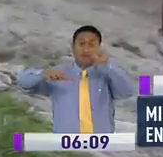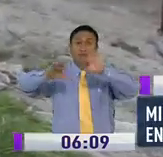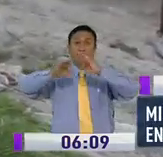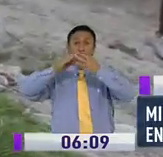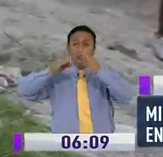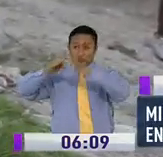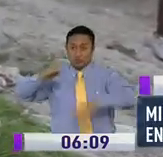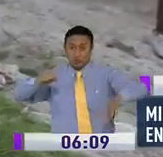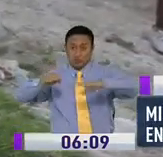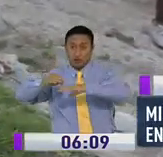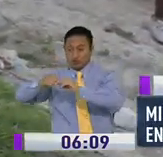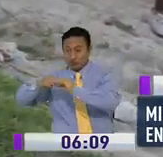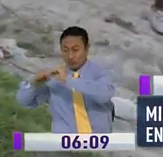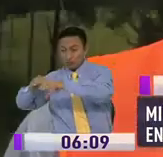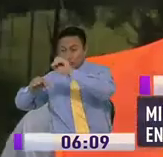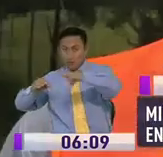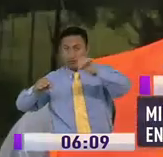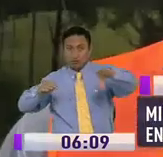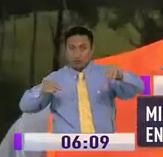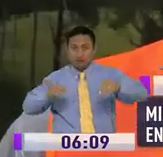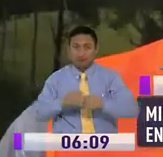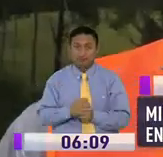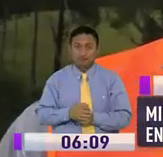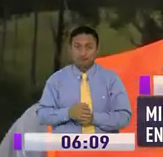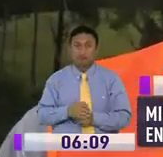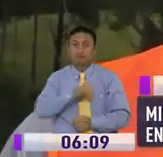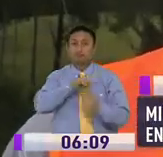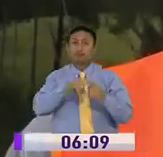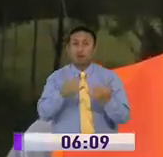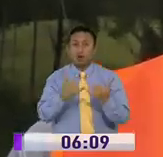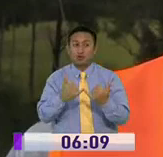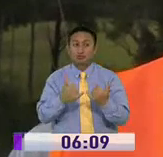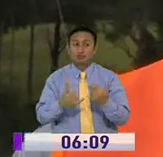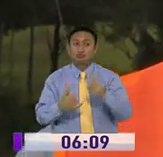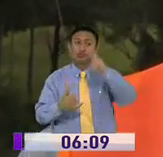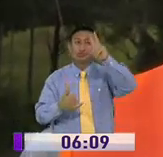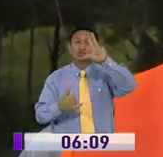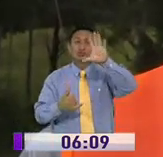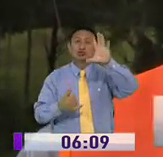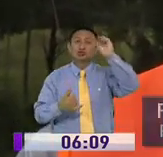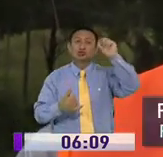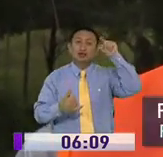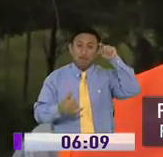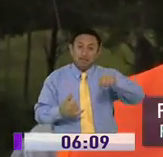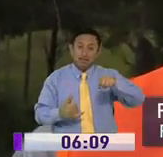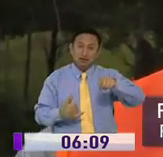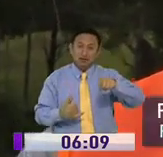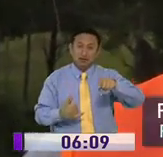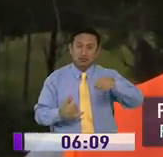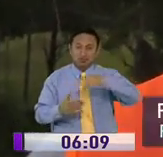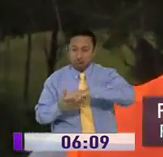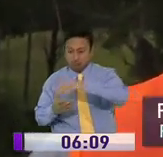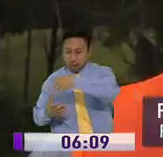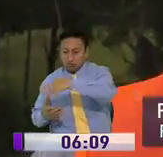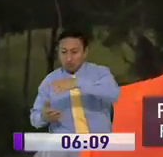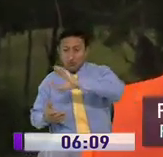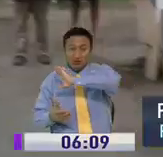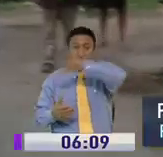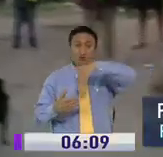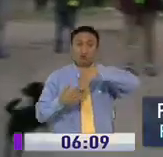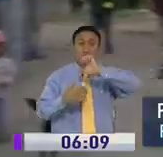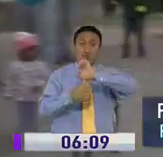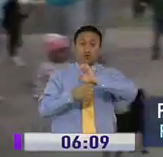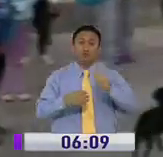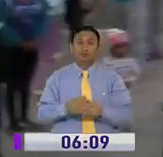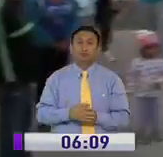familias de las zonas rurales de Quito. Se han entregado hasta el día de hoy más de 250.000 raciones a nivel nacional.